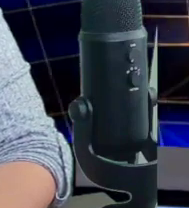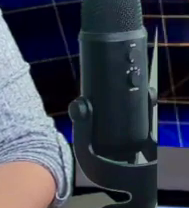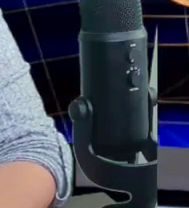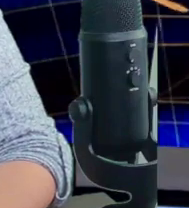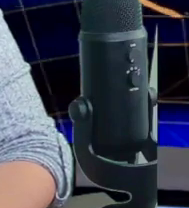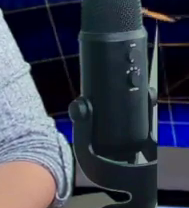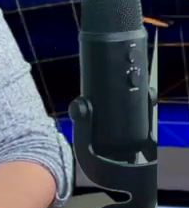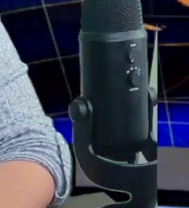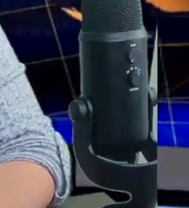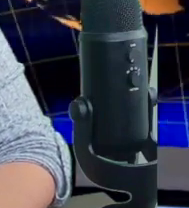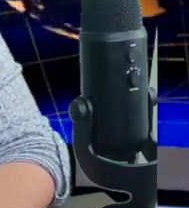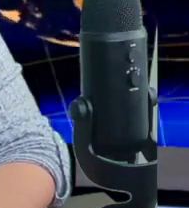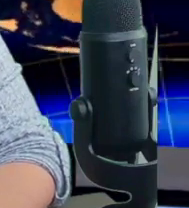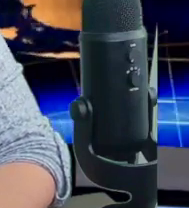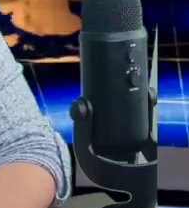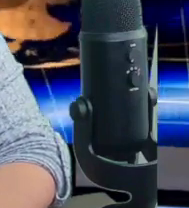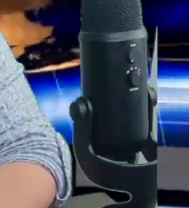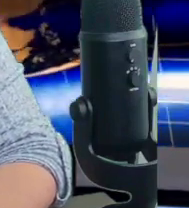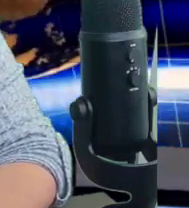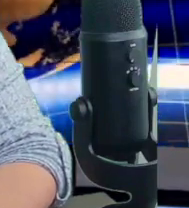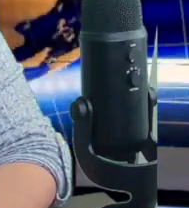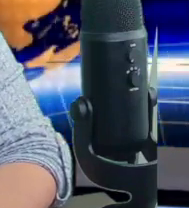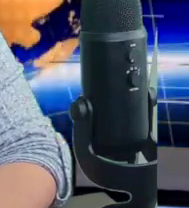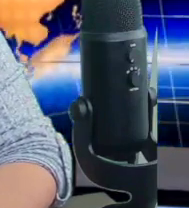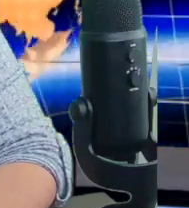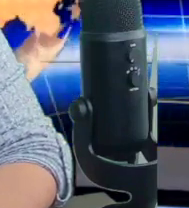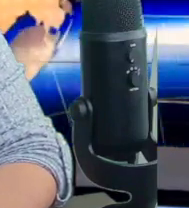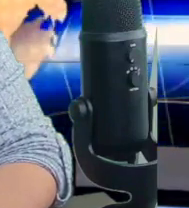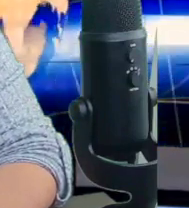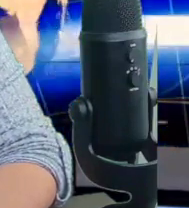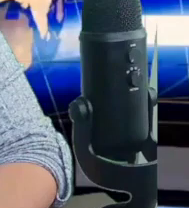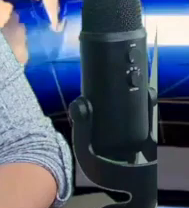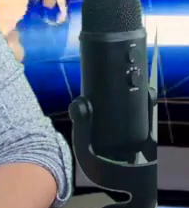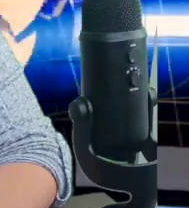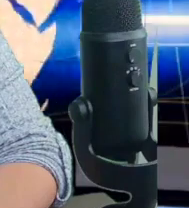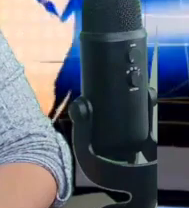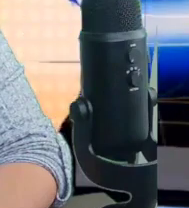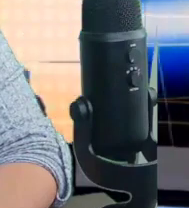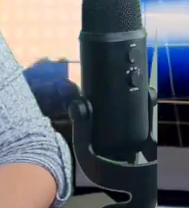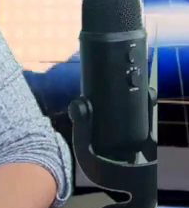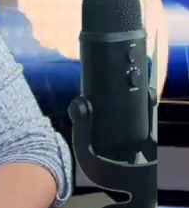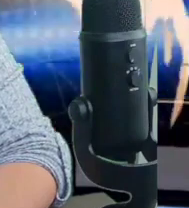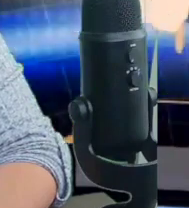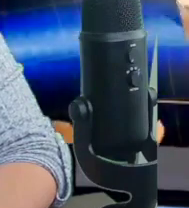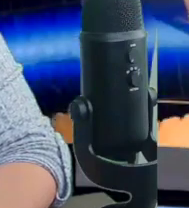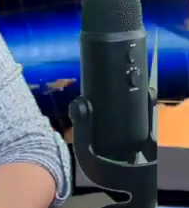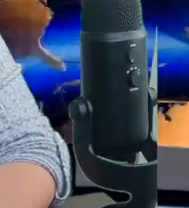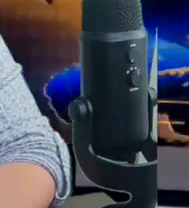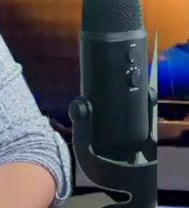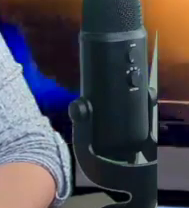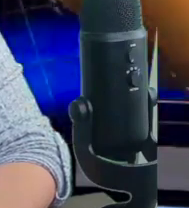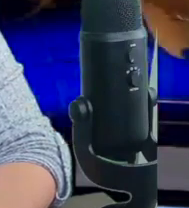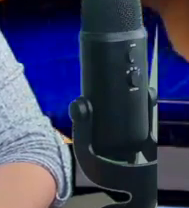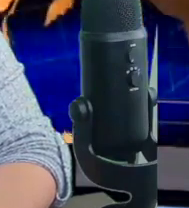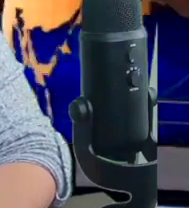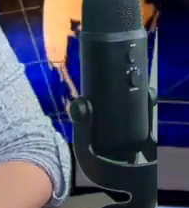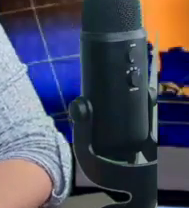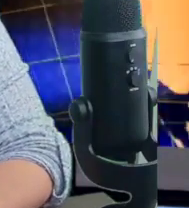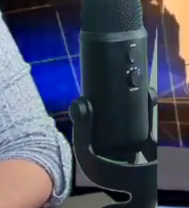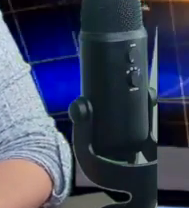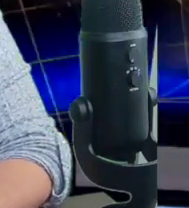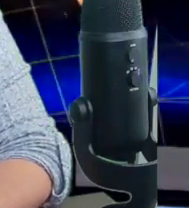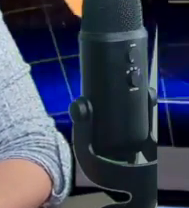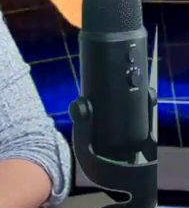decidió mostrar las cifras, los datos que pusieron, que ponen a temblar, que comprometen